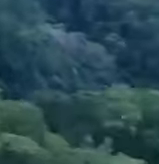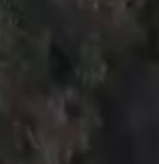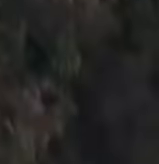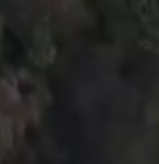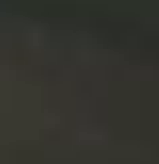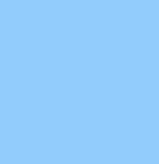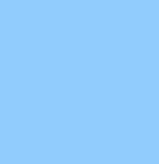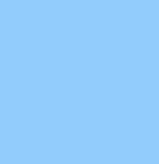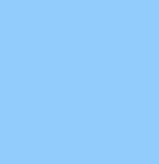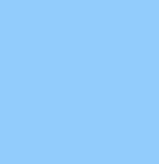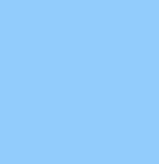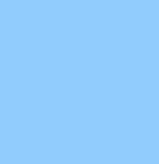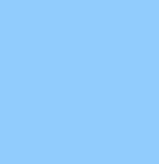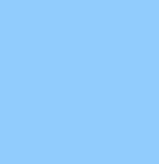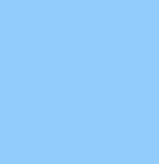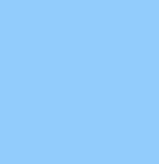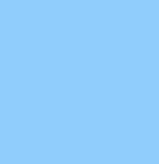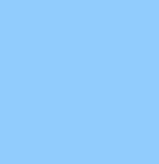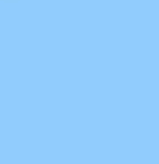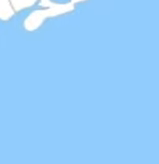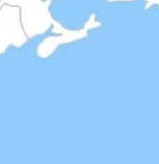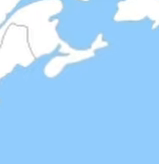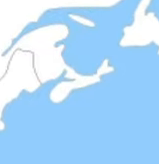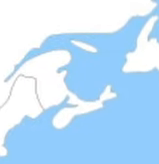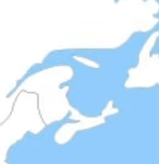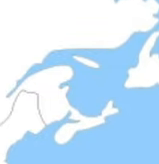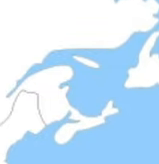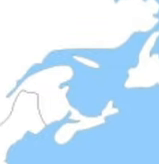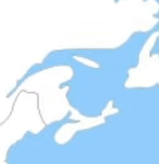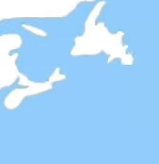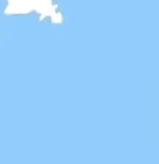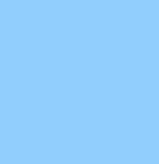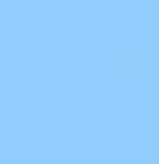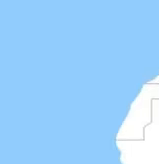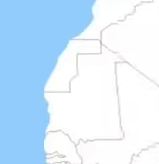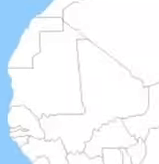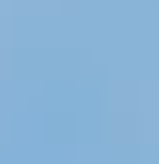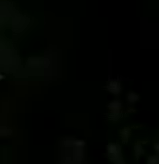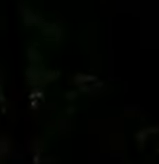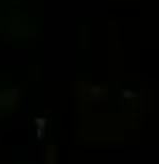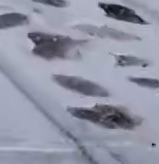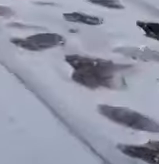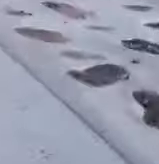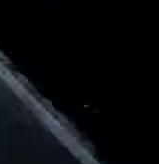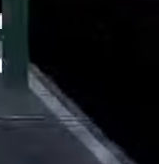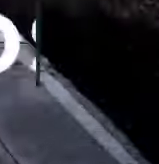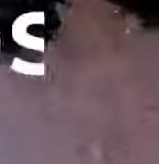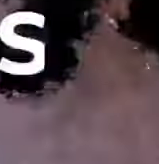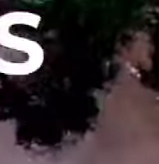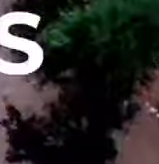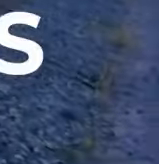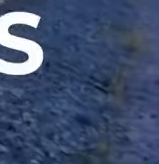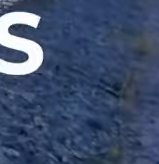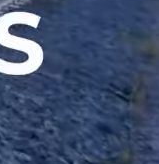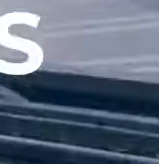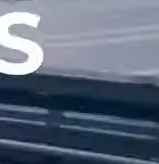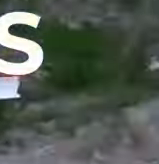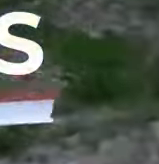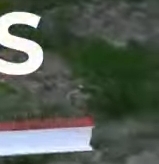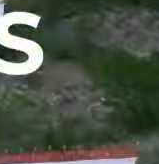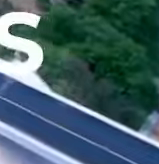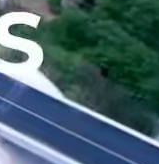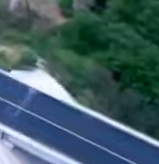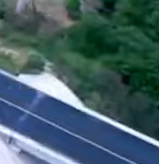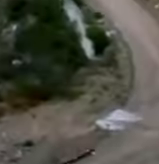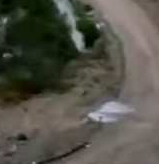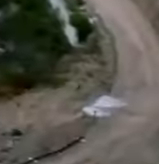construidos. Esto equivale a recorrer una distancia desde Chetumal hasta Alaska. Se han invertido más de 500 mil